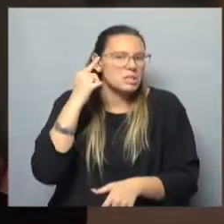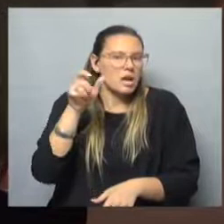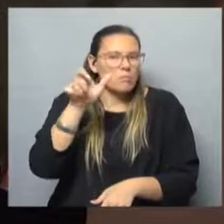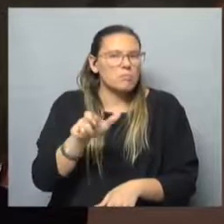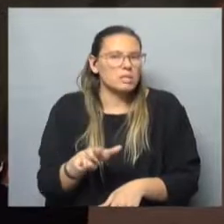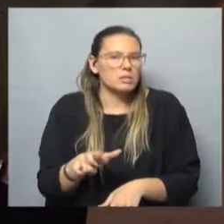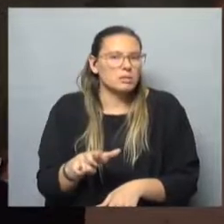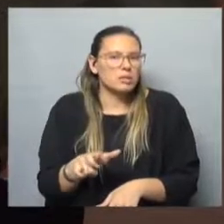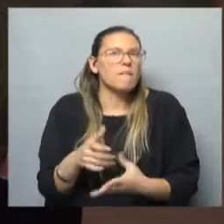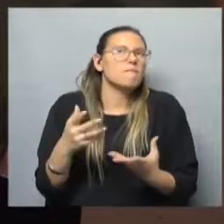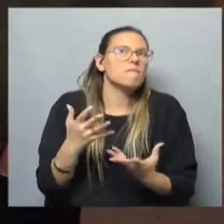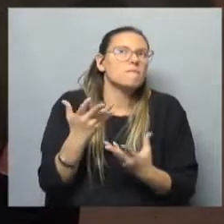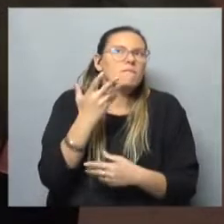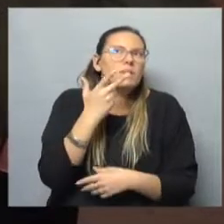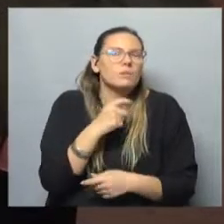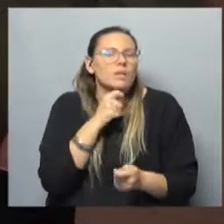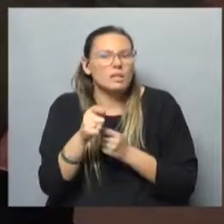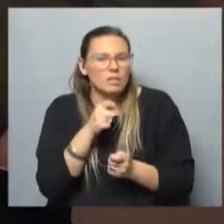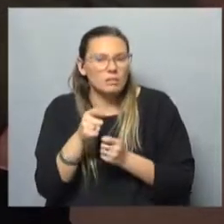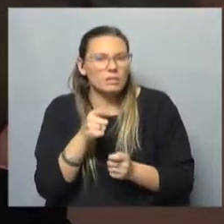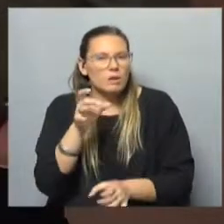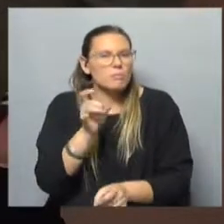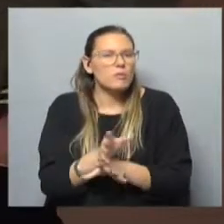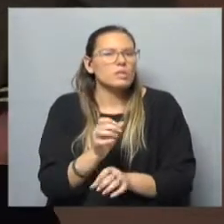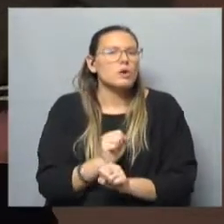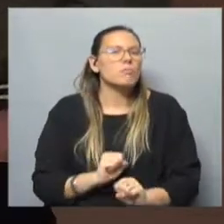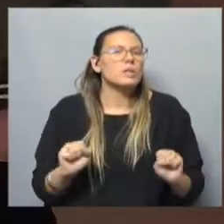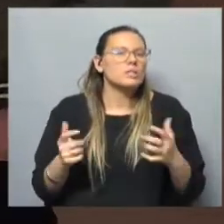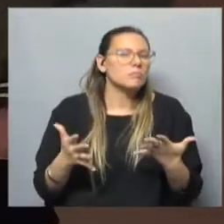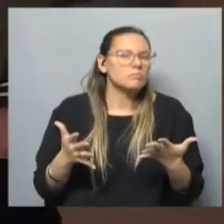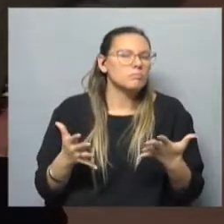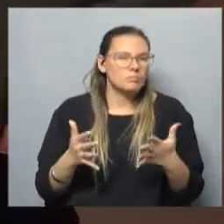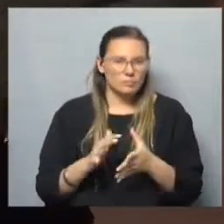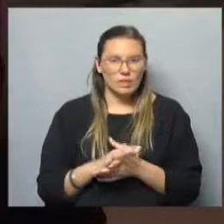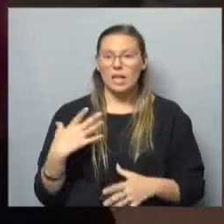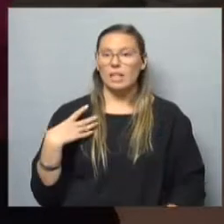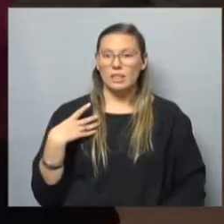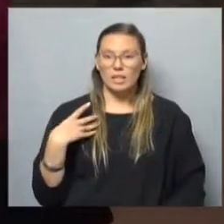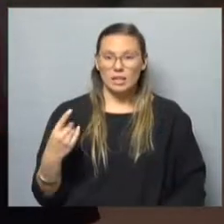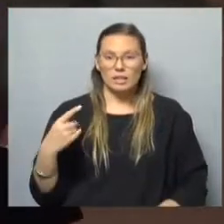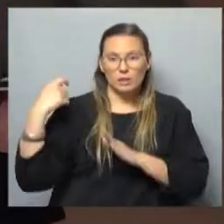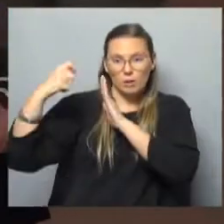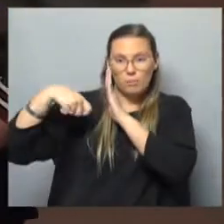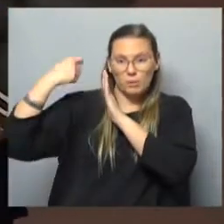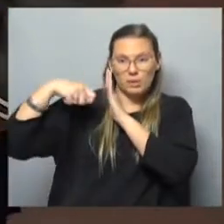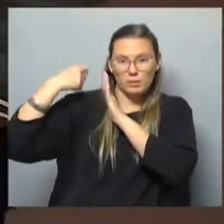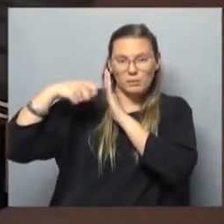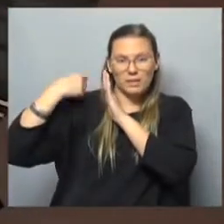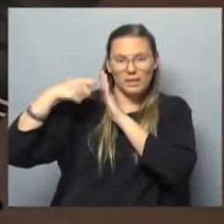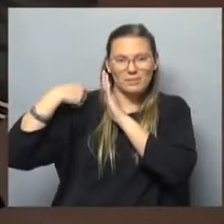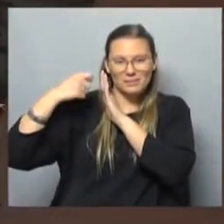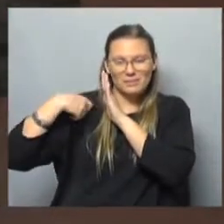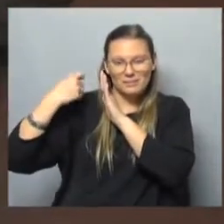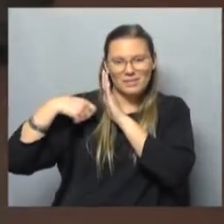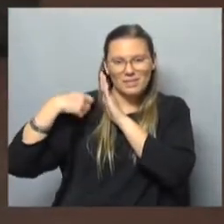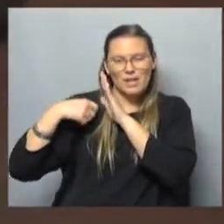que te hubiese gustado entrevistar, una profesión, ¿qué puede ser? Bien. Un director de películas triple X.